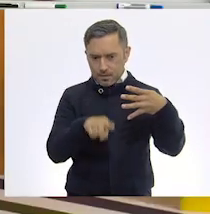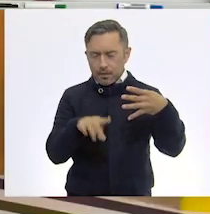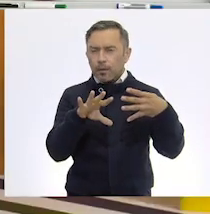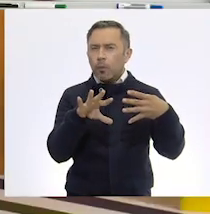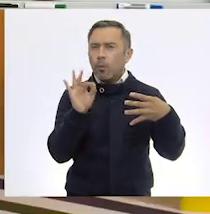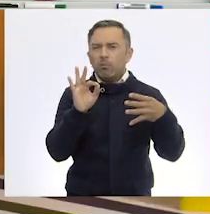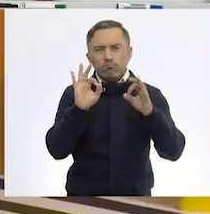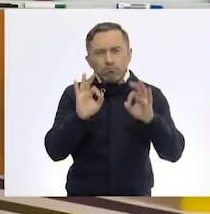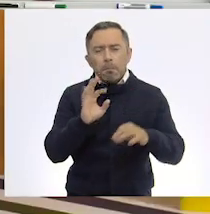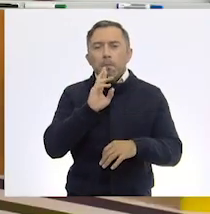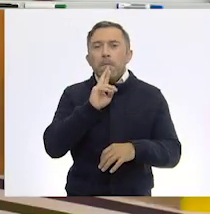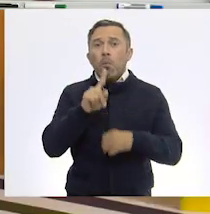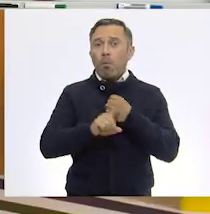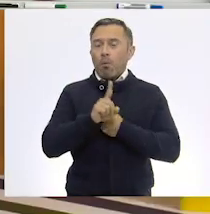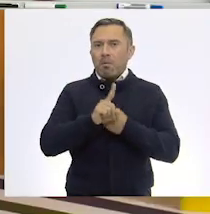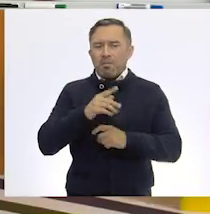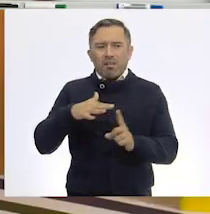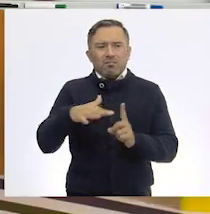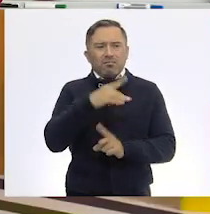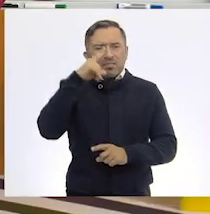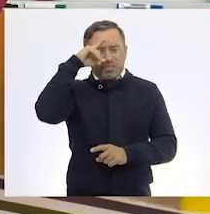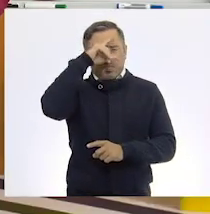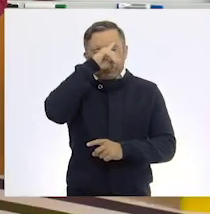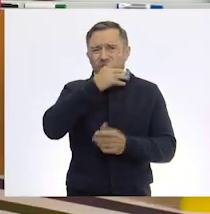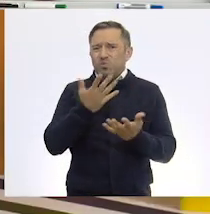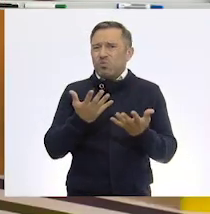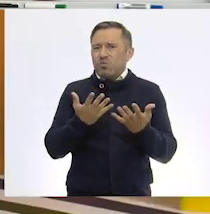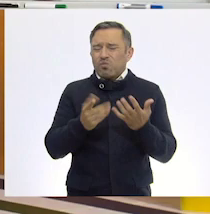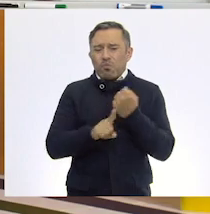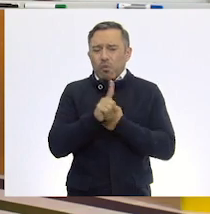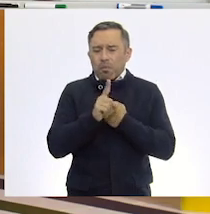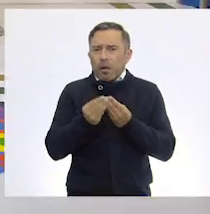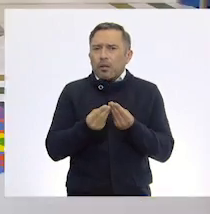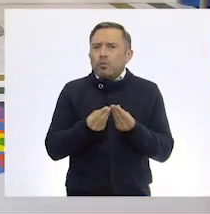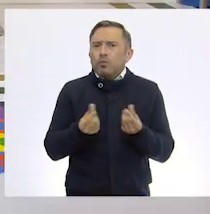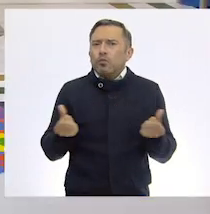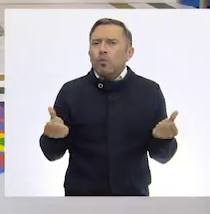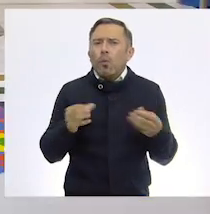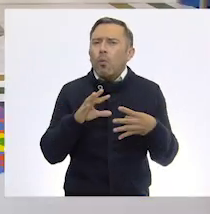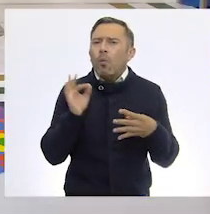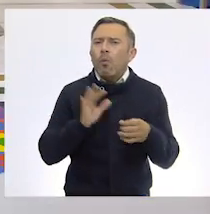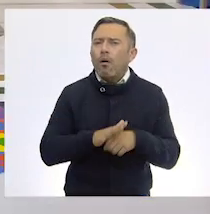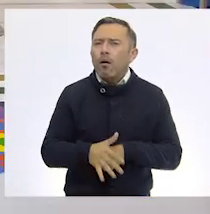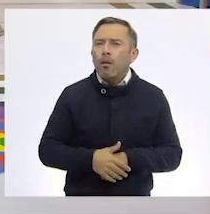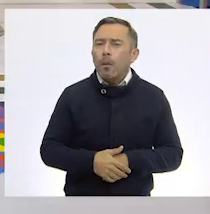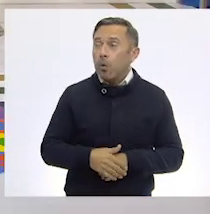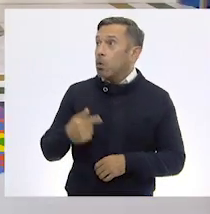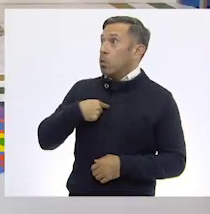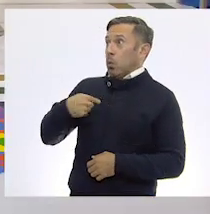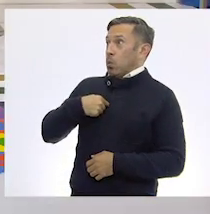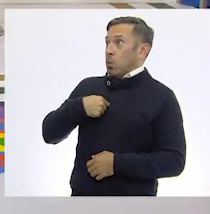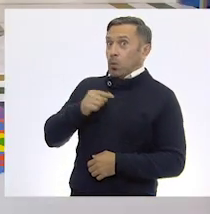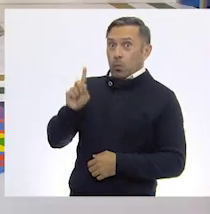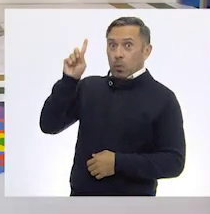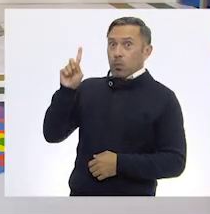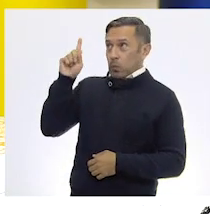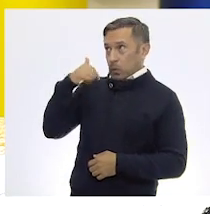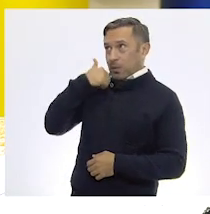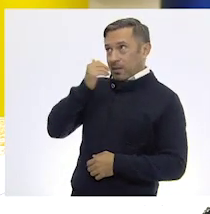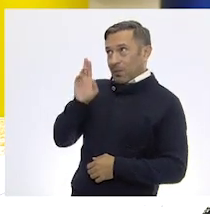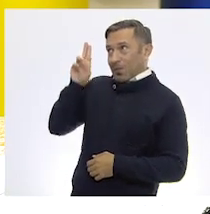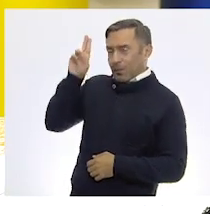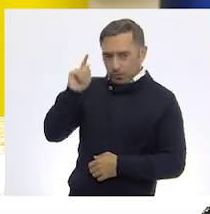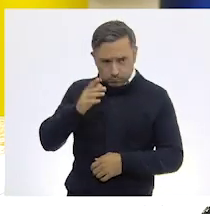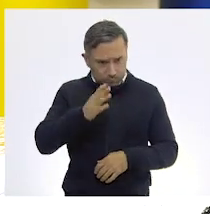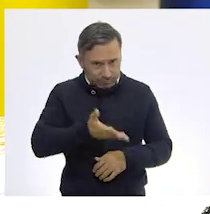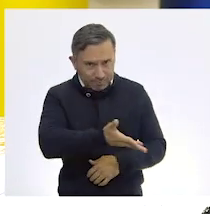esta situación para beneficio de todos? Yo quiero participar, maestra Ale. Adelante, Panchito, adelante. Pues